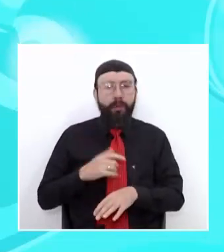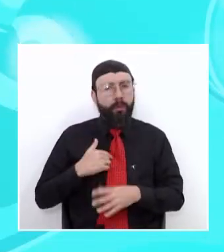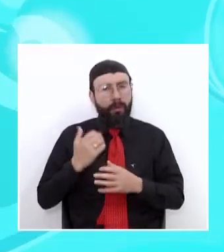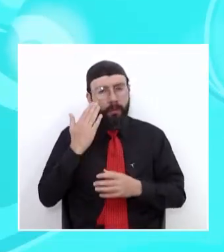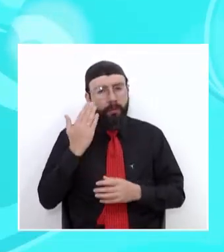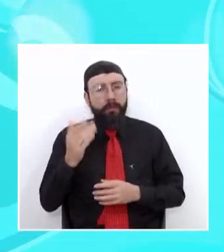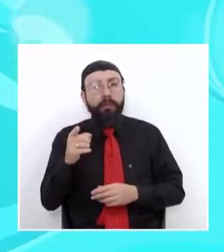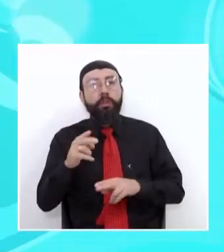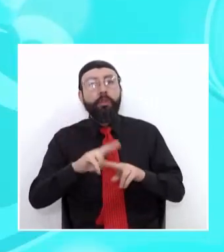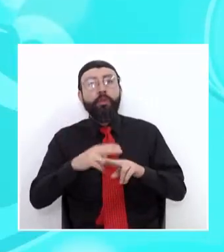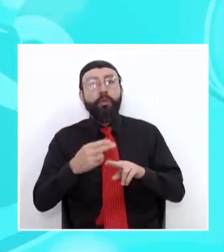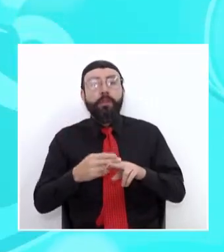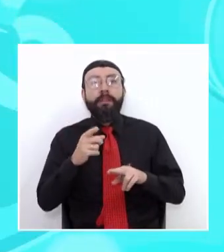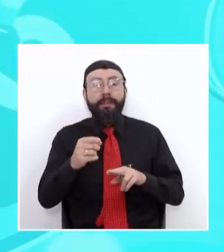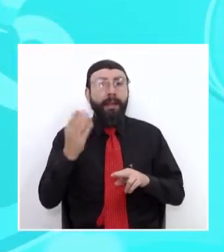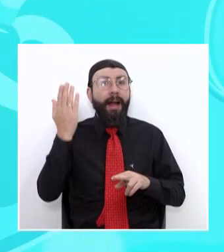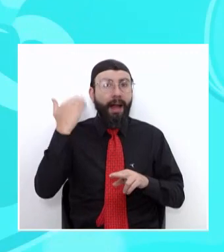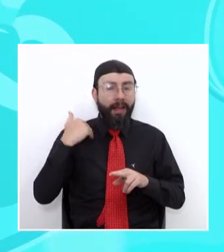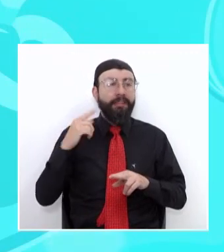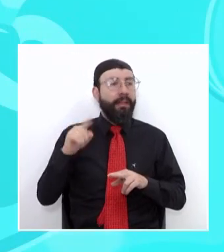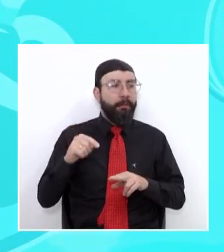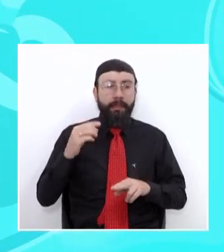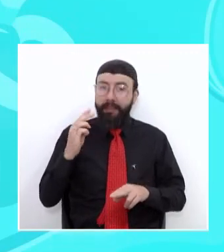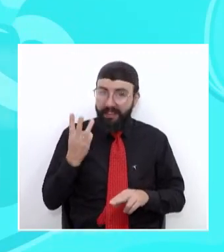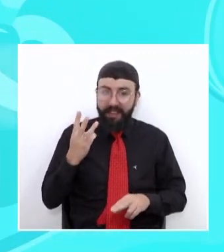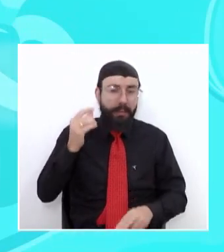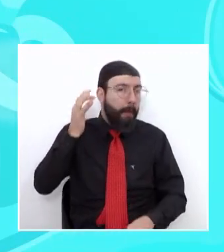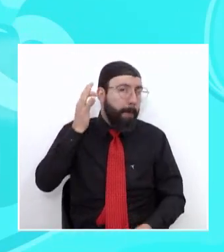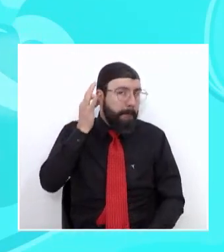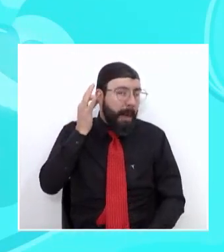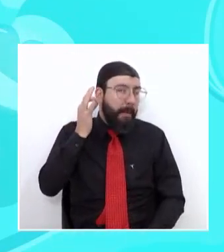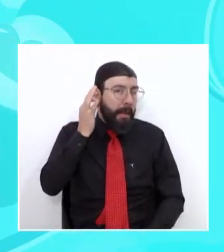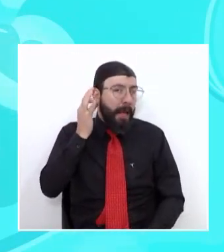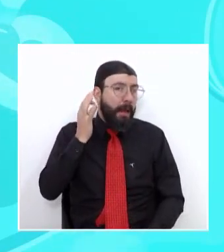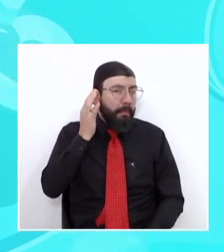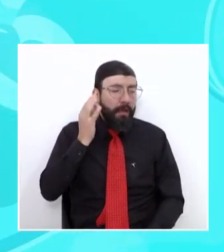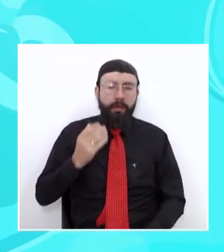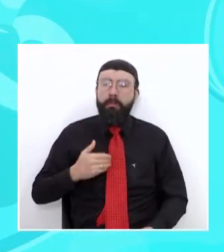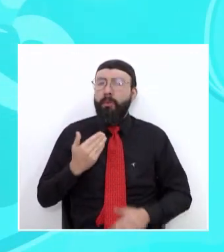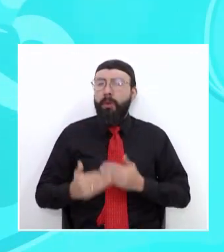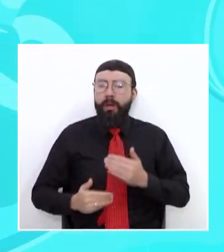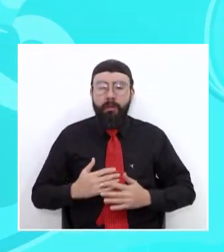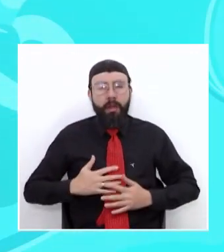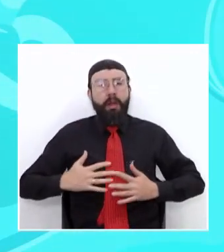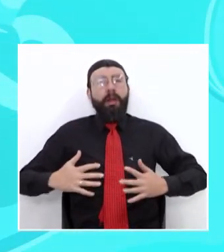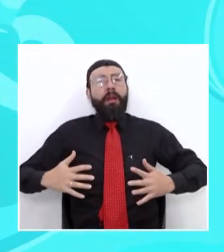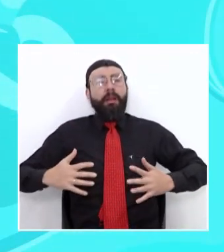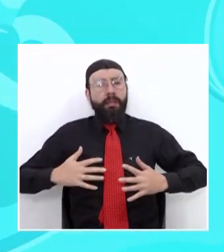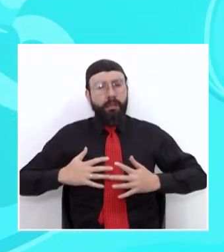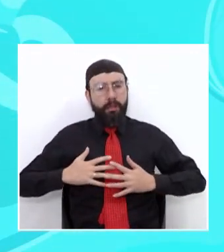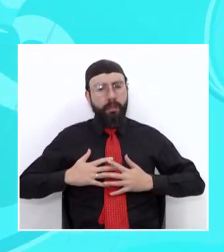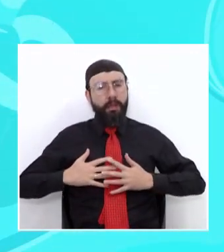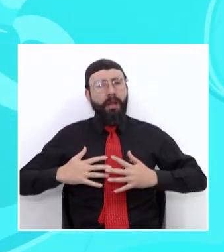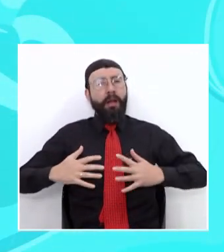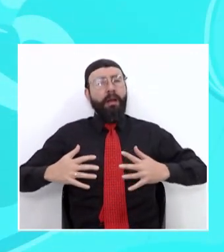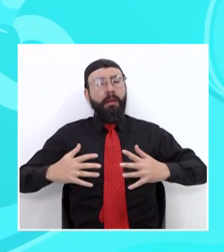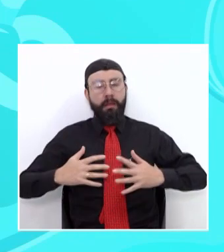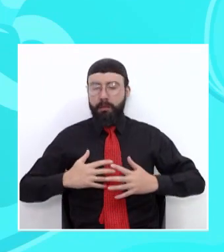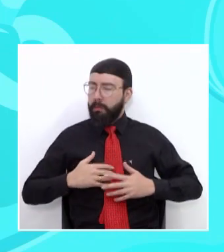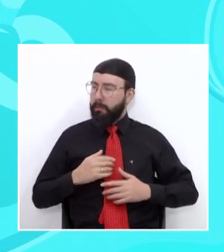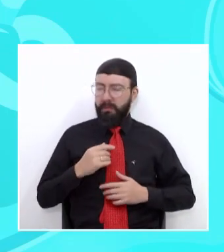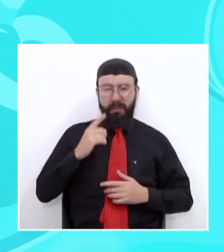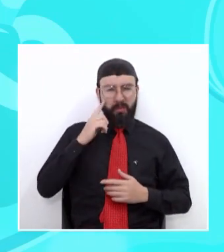de una sobrina mía que se hizo estas 3 perforaciones acá. Empezó a hacer crisis asmáticas, no sabíamos, nunca nadie pensó en